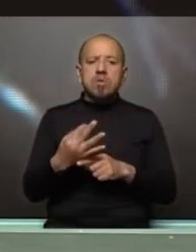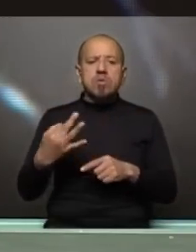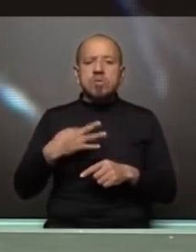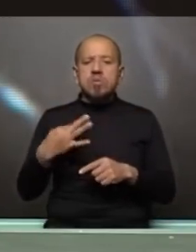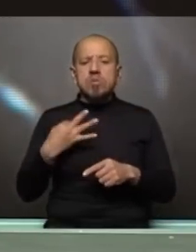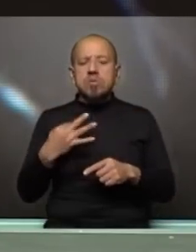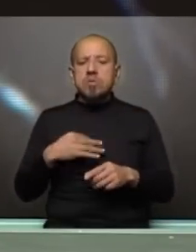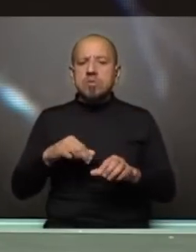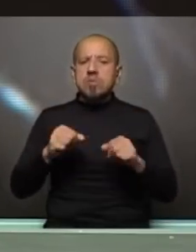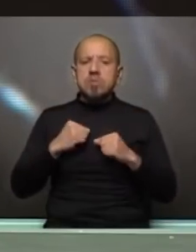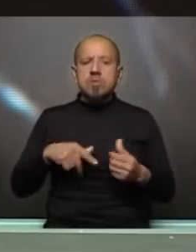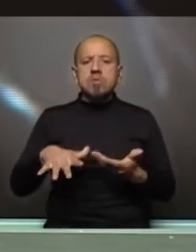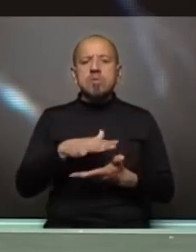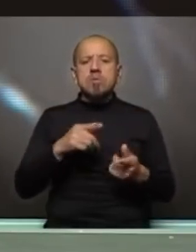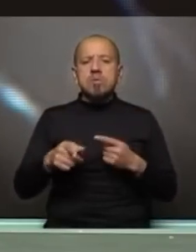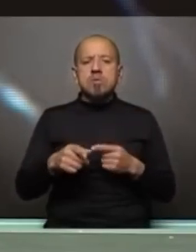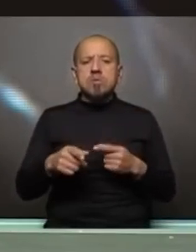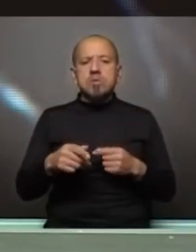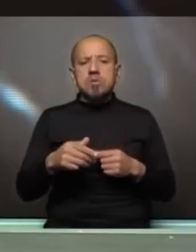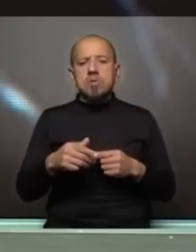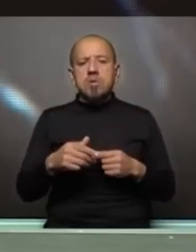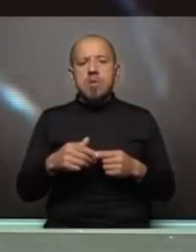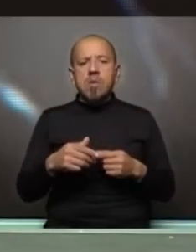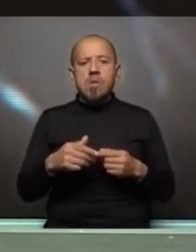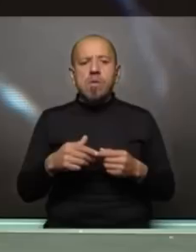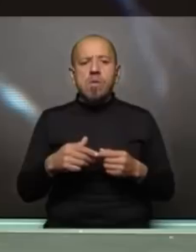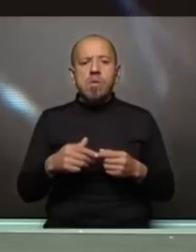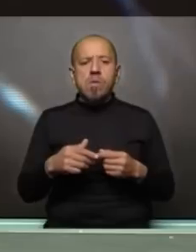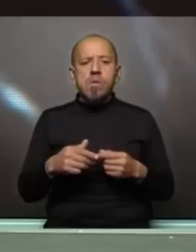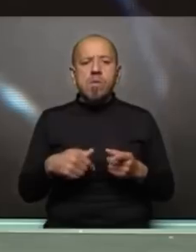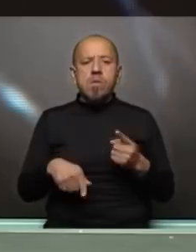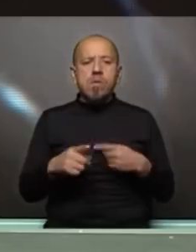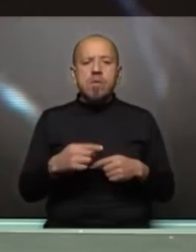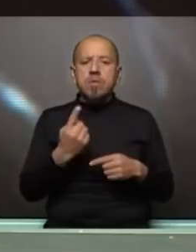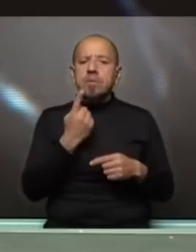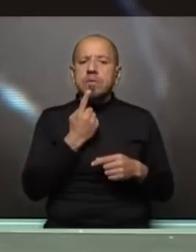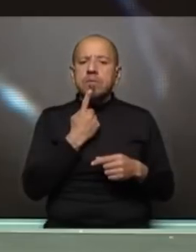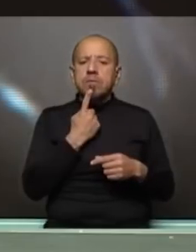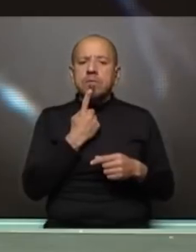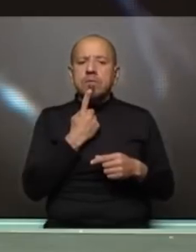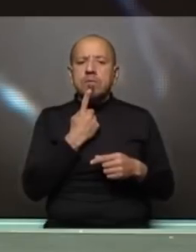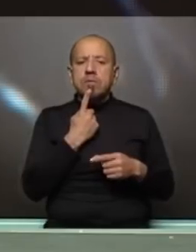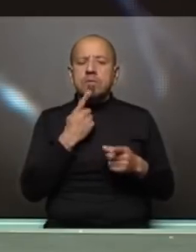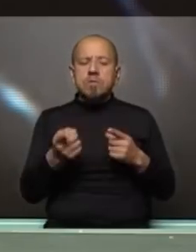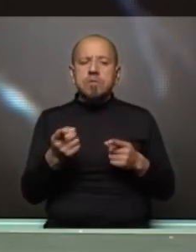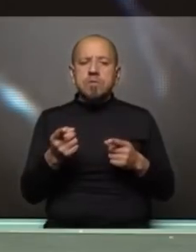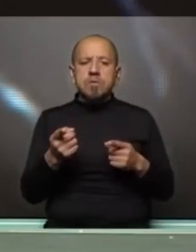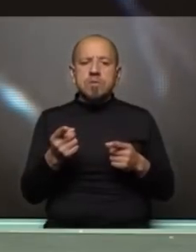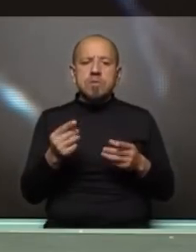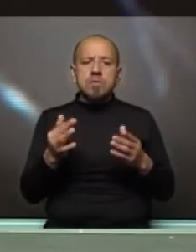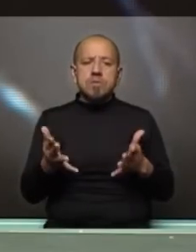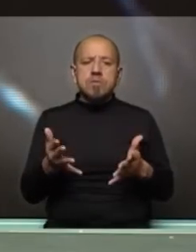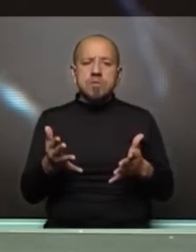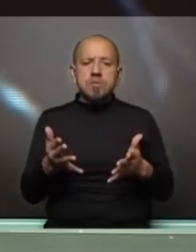retirando del territorio y hoy la la política es frente a este tipo de situaciones